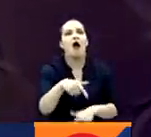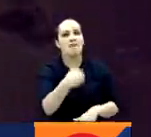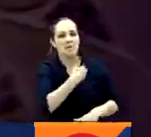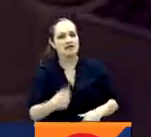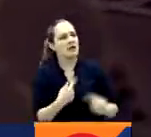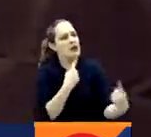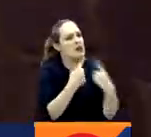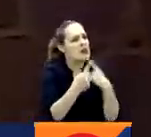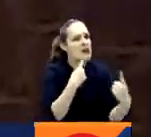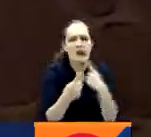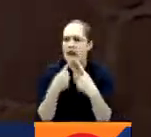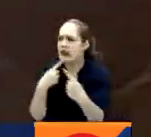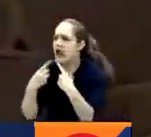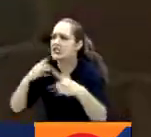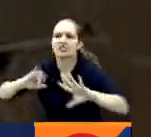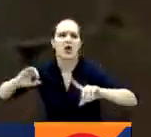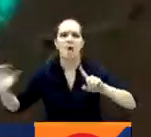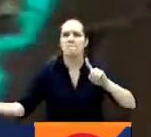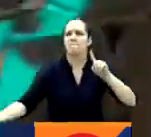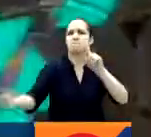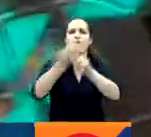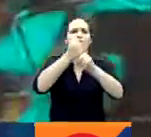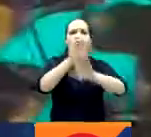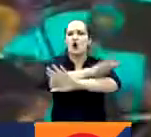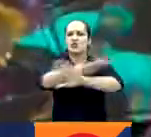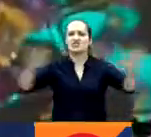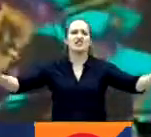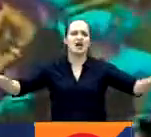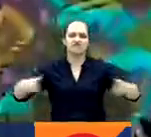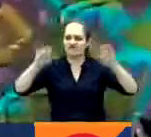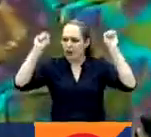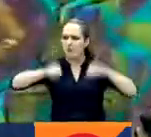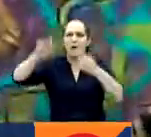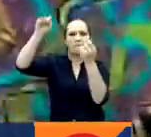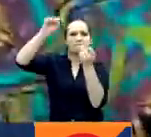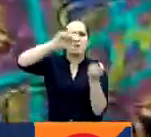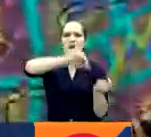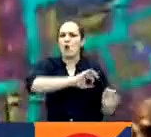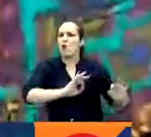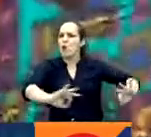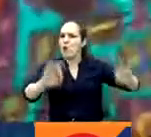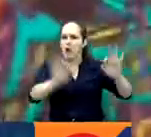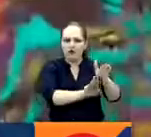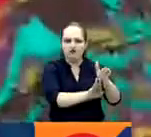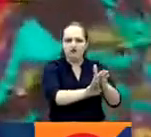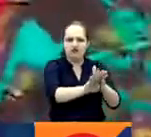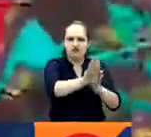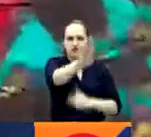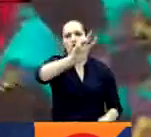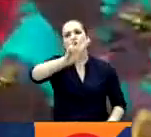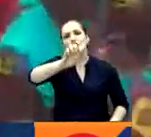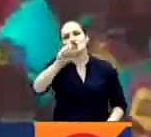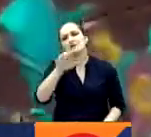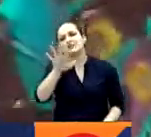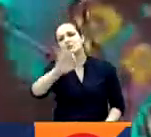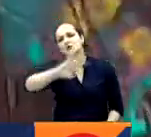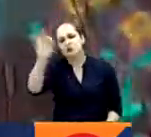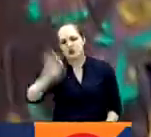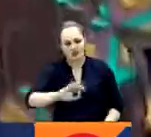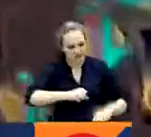ya cumplió la expectativa de crecimiento económico que se había fijado para este año y terminará en